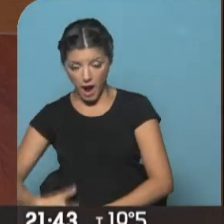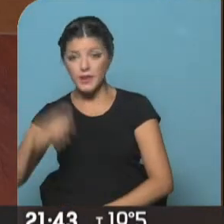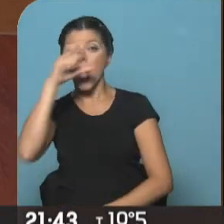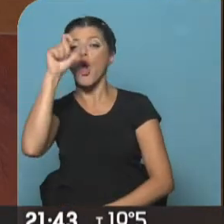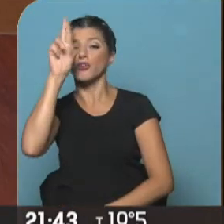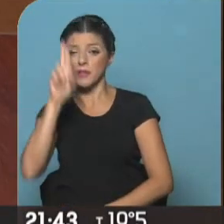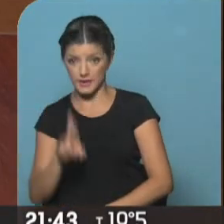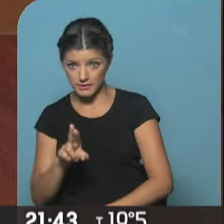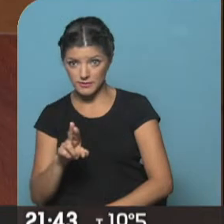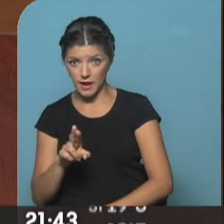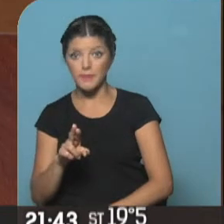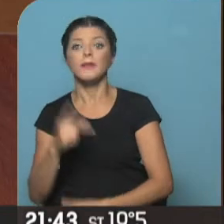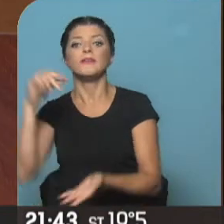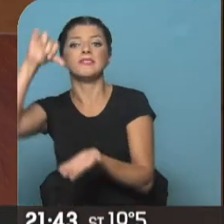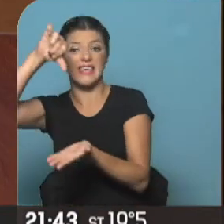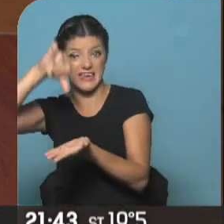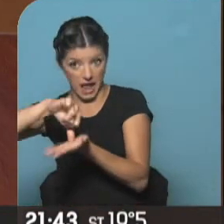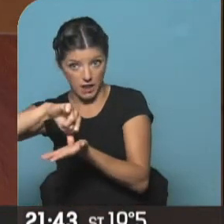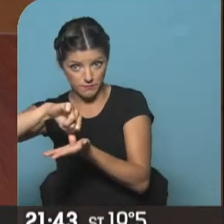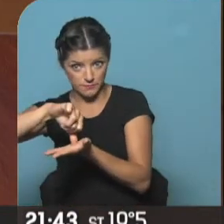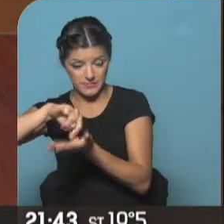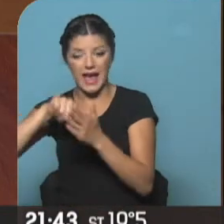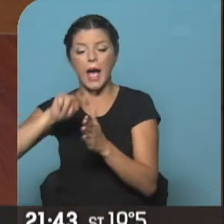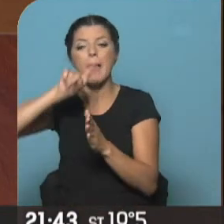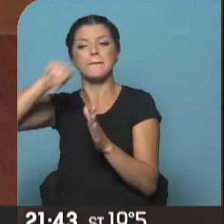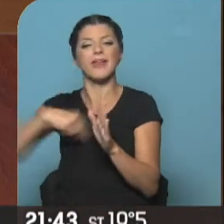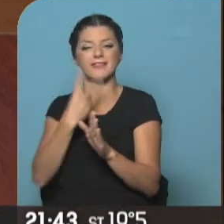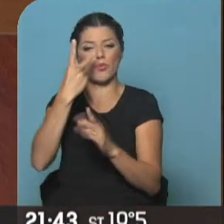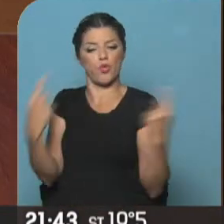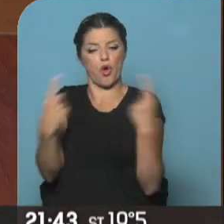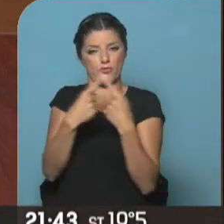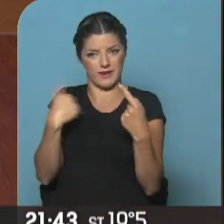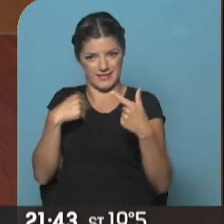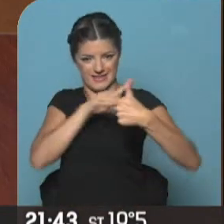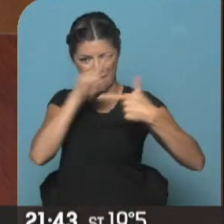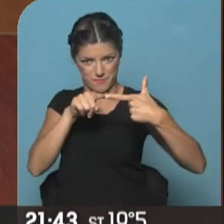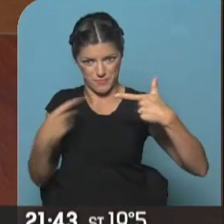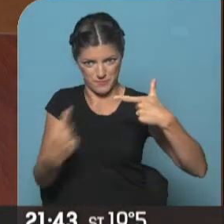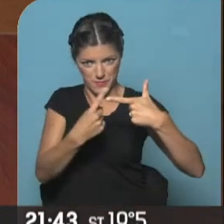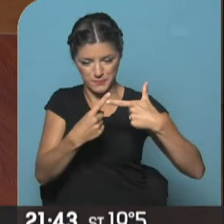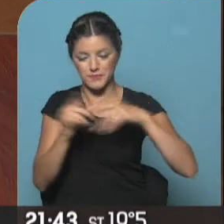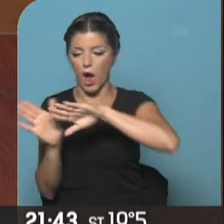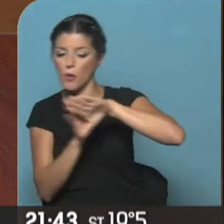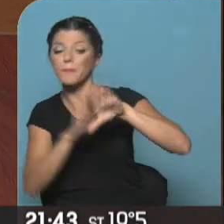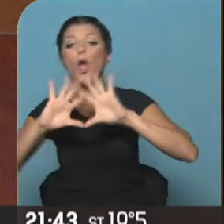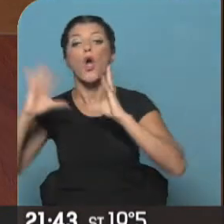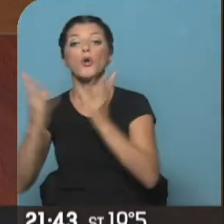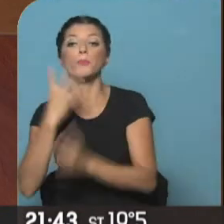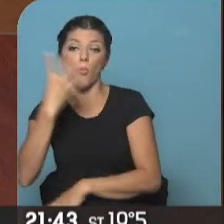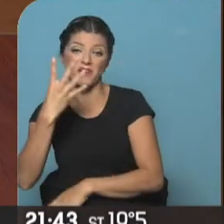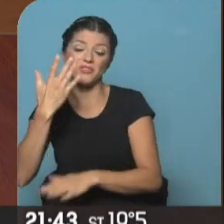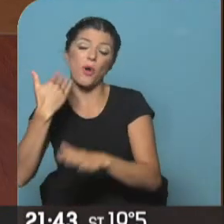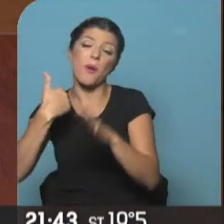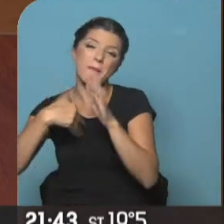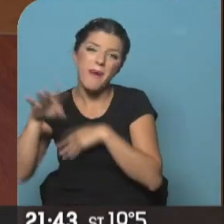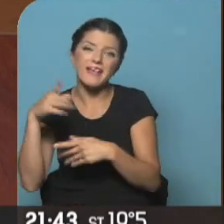el segundo rival de la selección argentina. Y vamos al copón número 4, el más débil, a priori, el de los